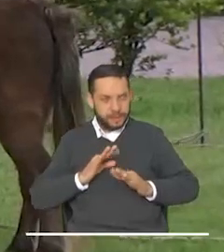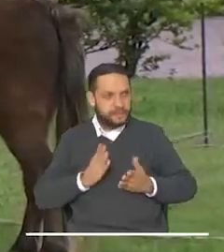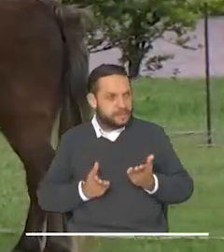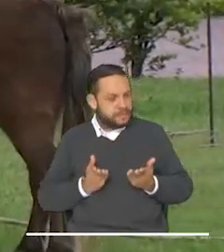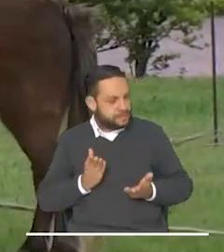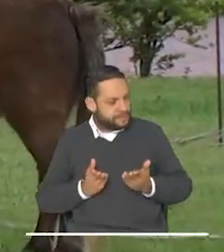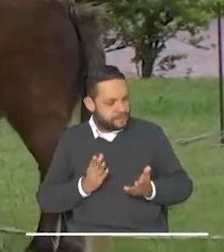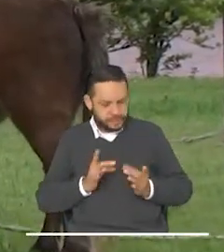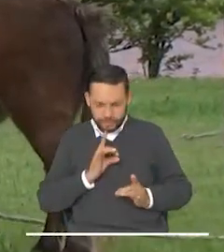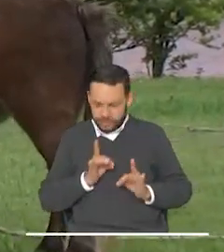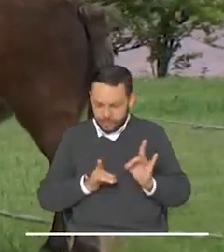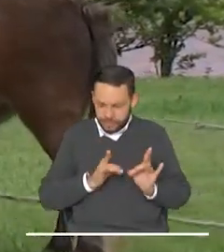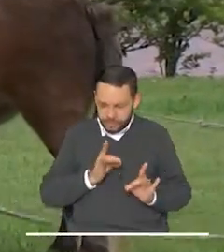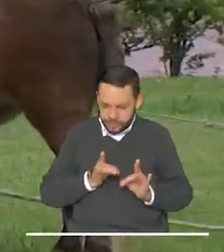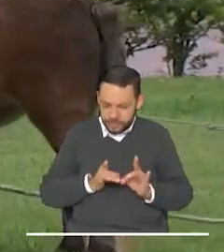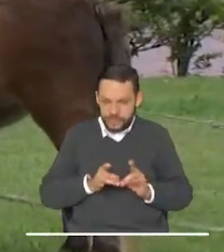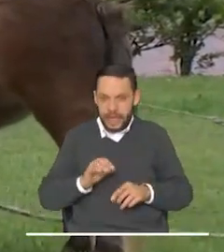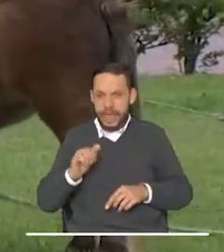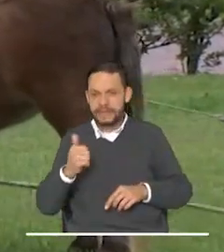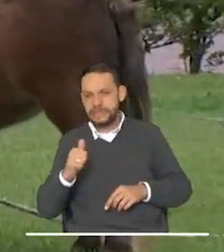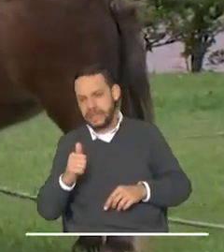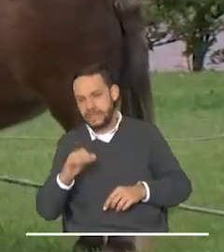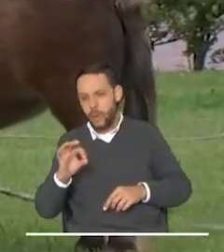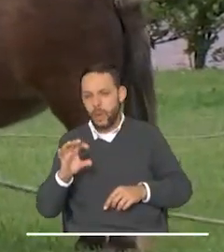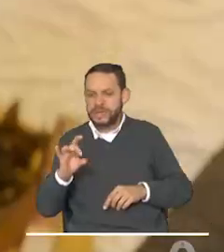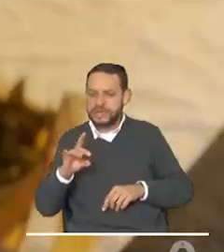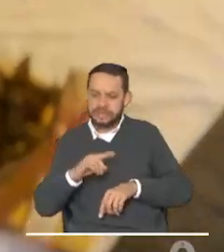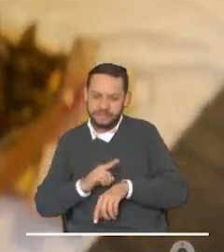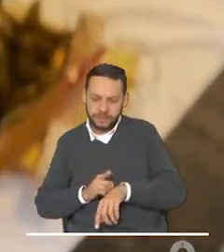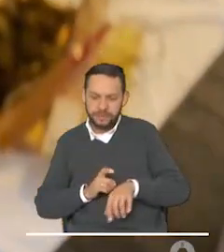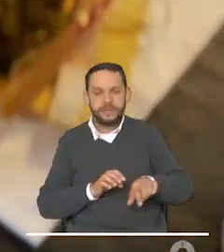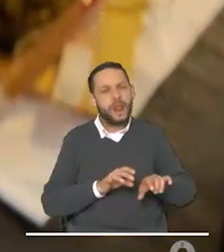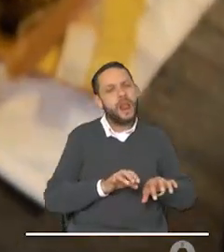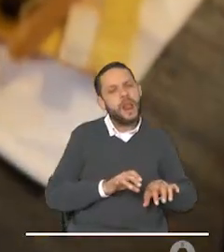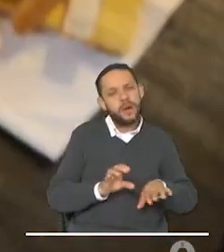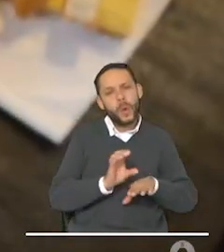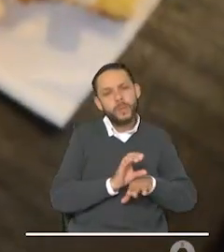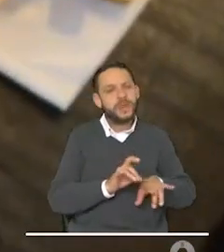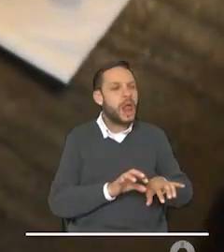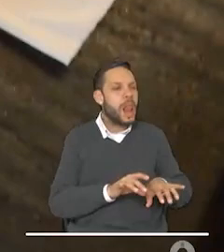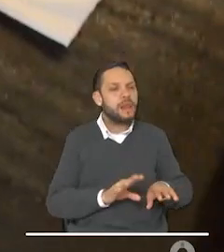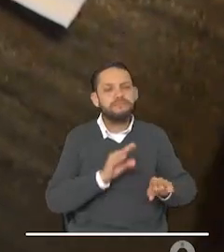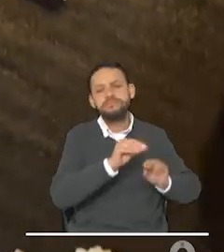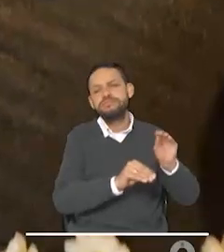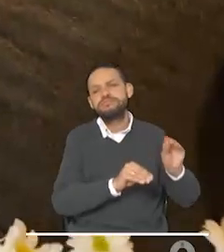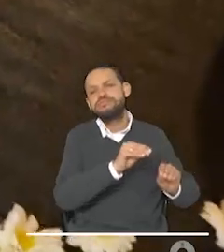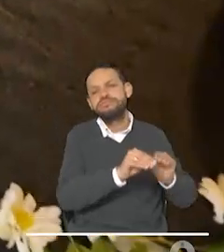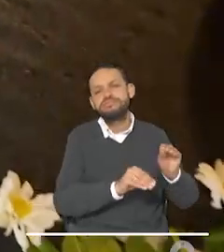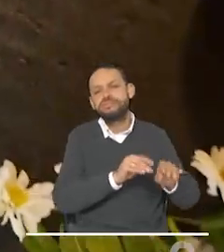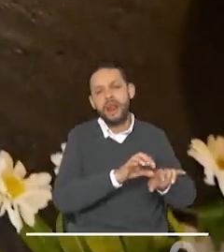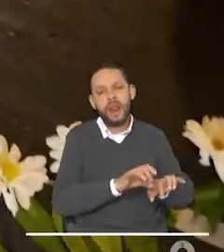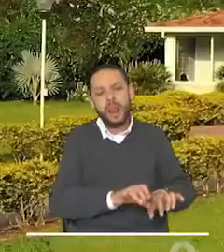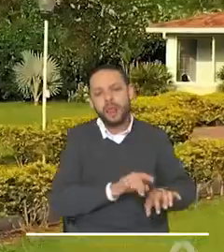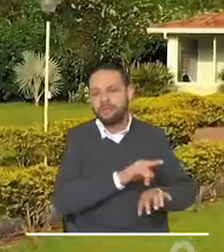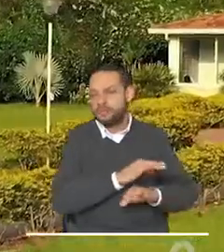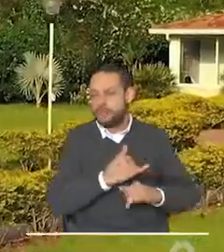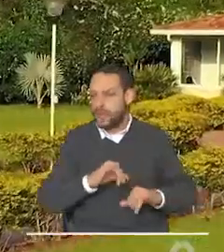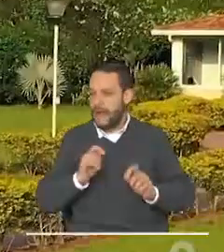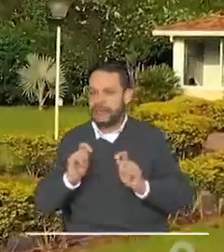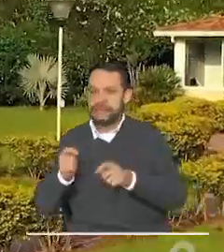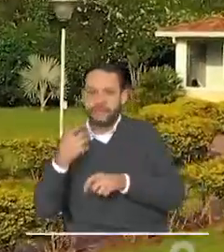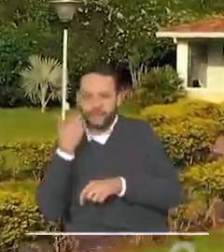claro estamos diagnosticando en 10 o 15 minutos esto esto Esto es importante que se modifique es